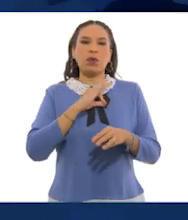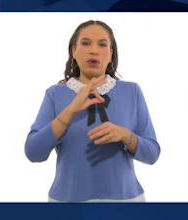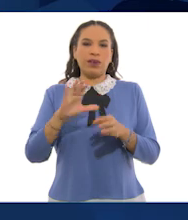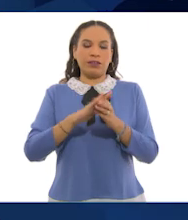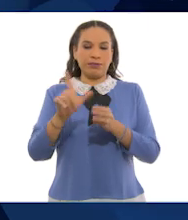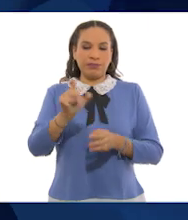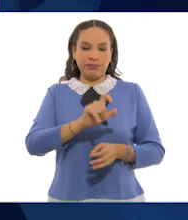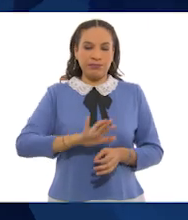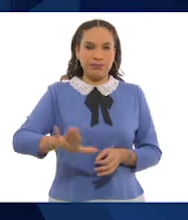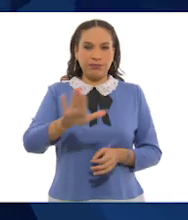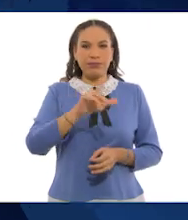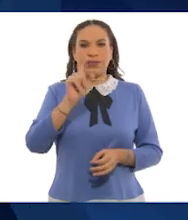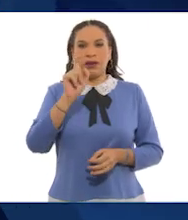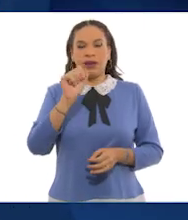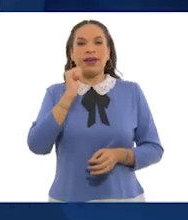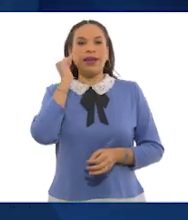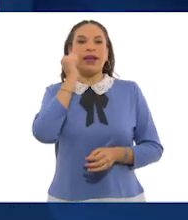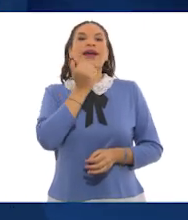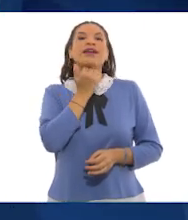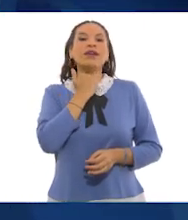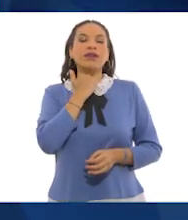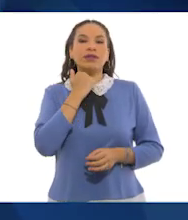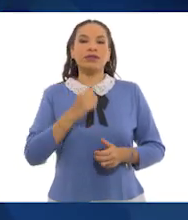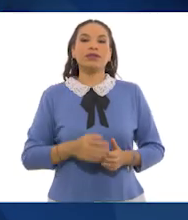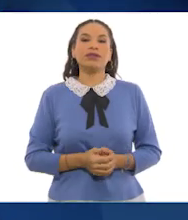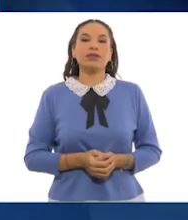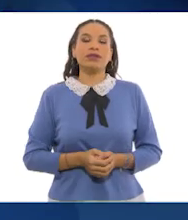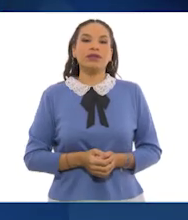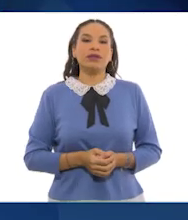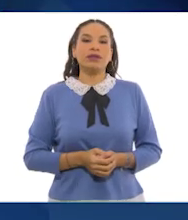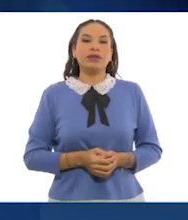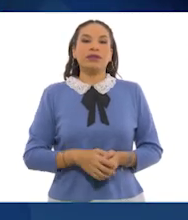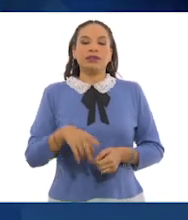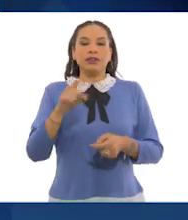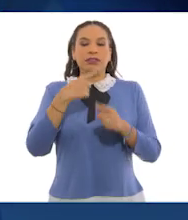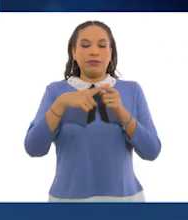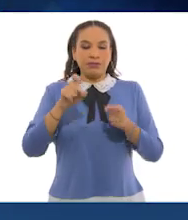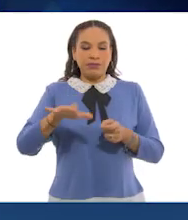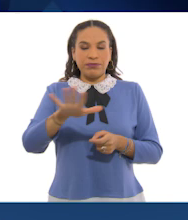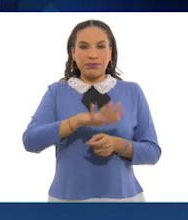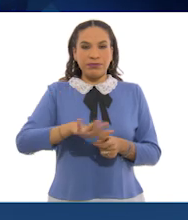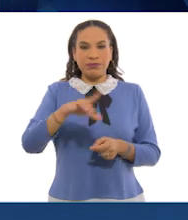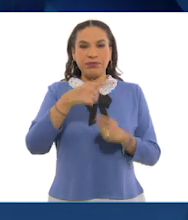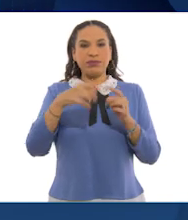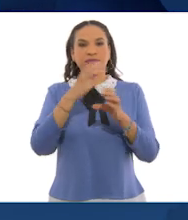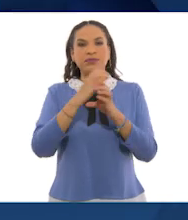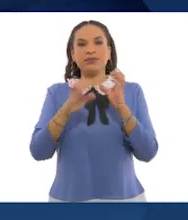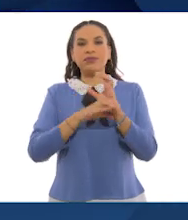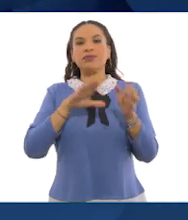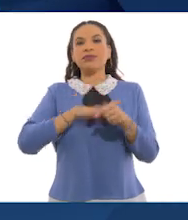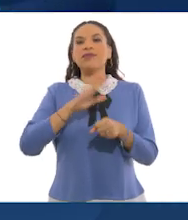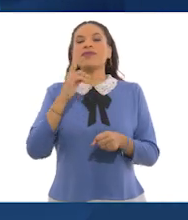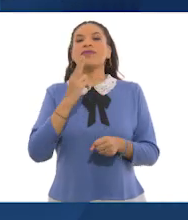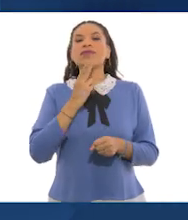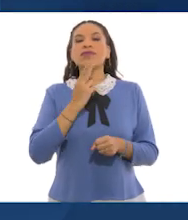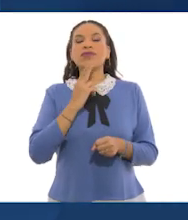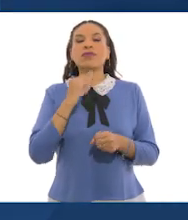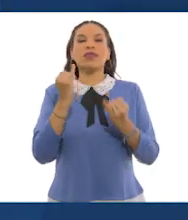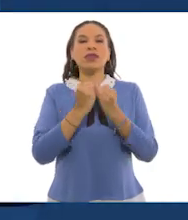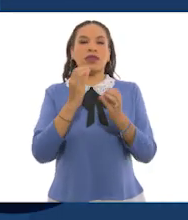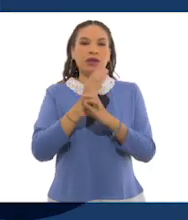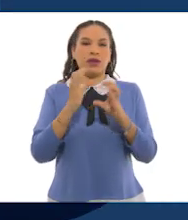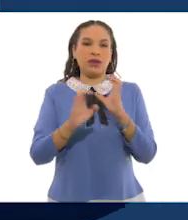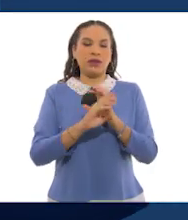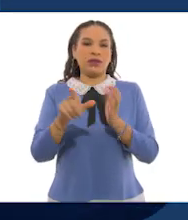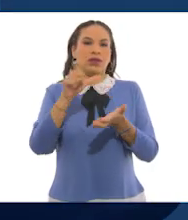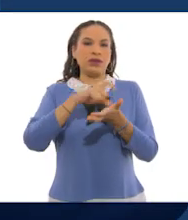desinfectante a base de agua y alcohol. Desinfecta las superficies de los objetos que más utilizas. También las